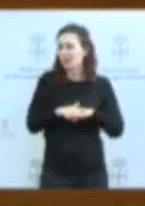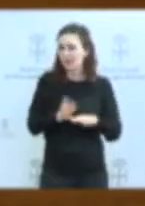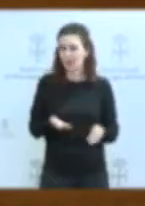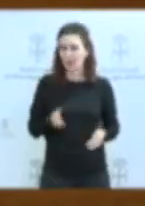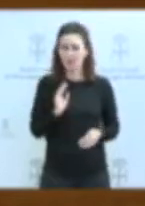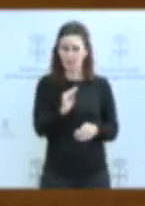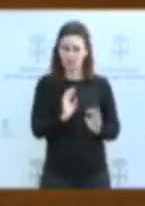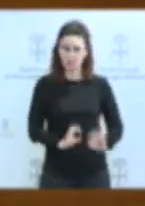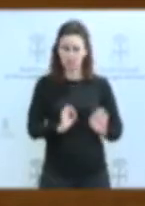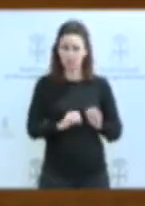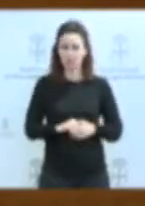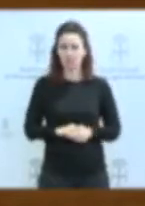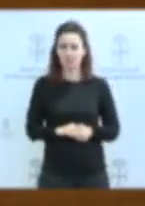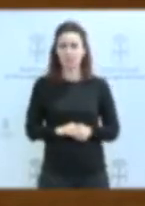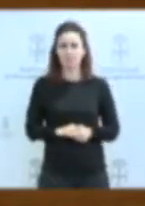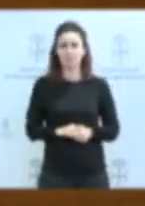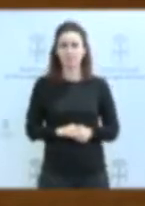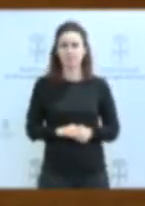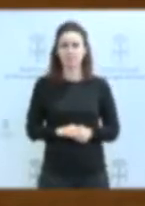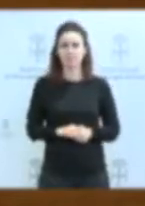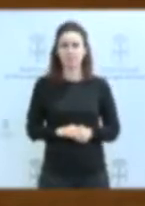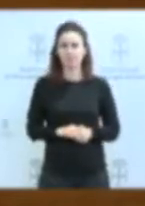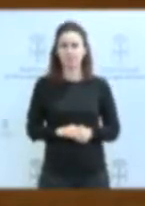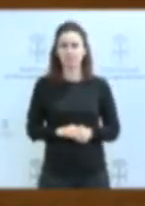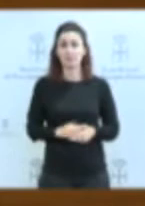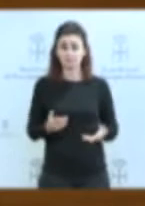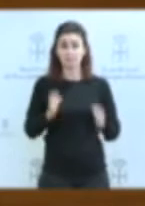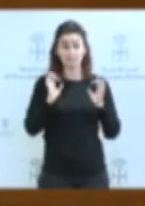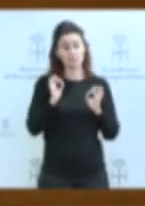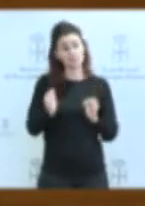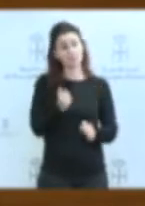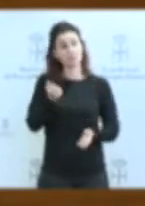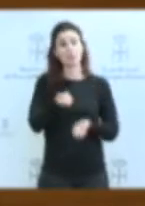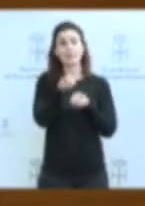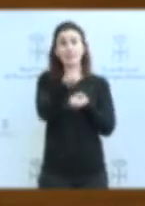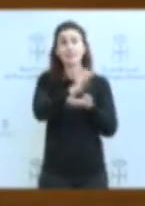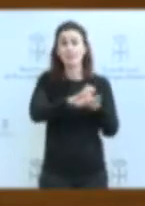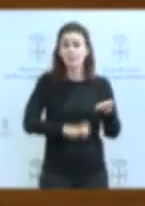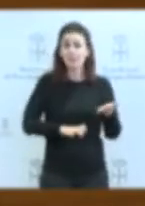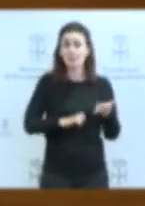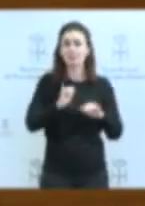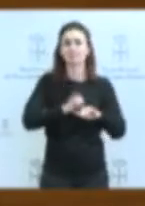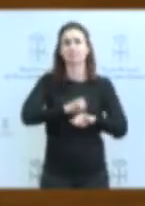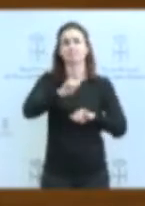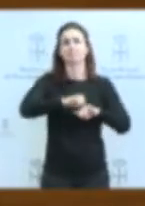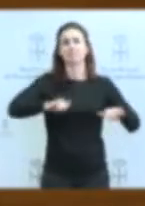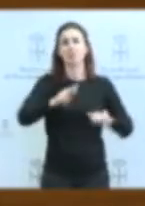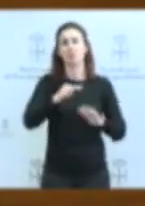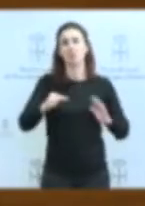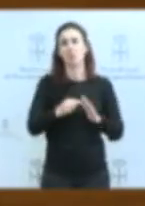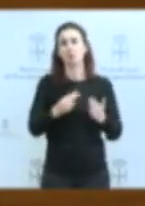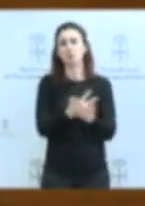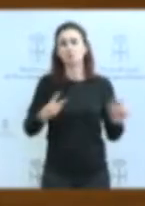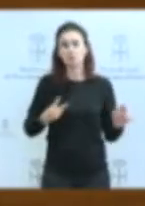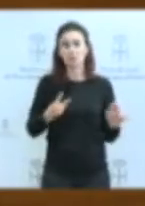Es curioso porque el informe de conectividad de la industria aeroportuaria de 2017 de ACI Europe afirmaba que la evolución de la dinámica y de